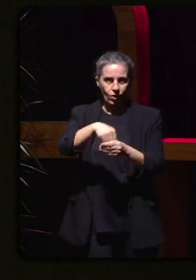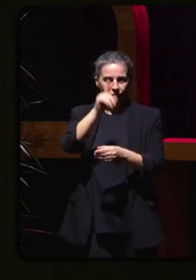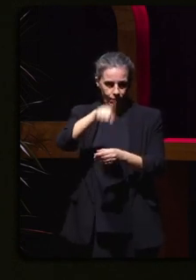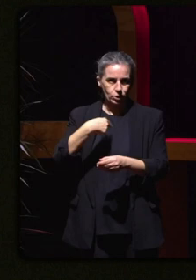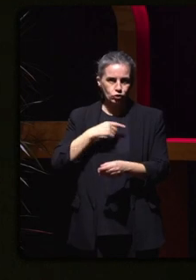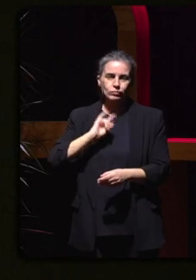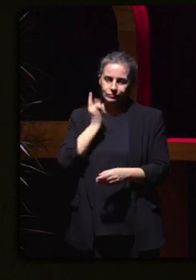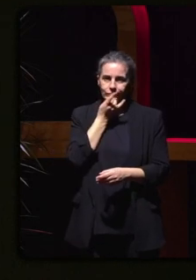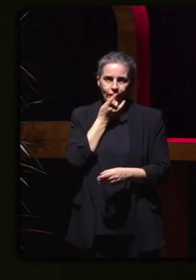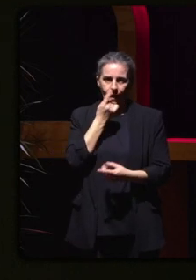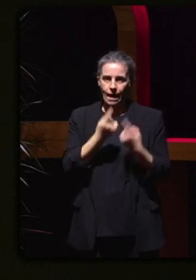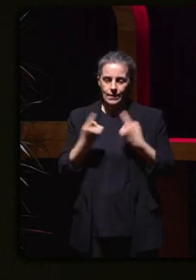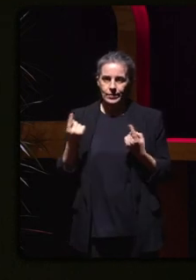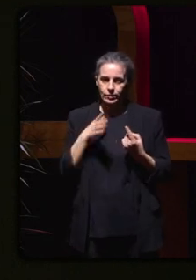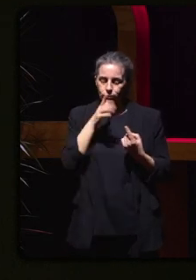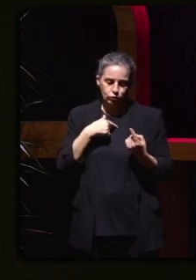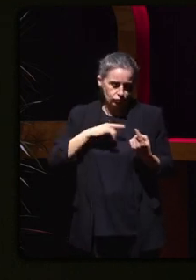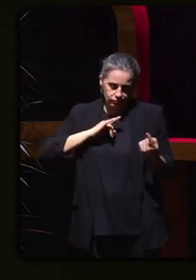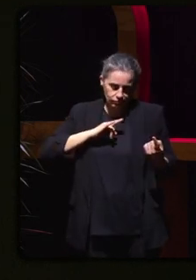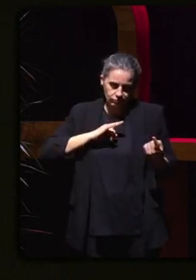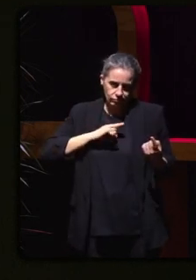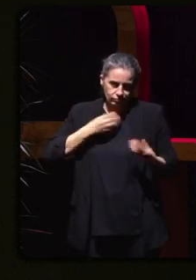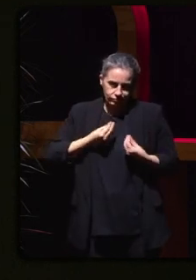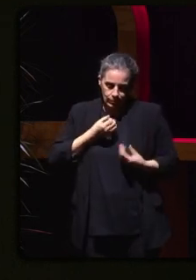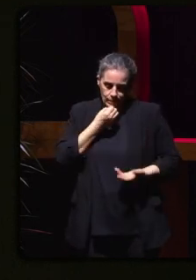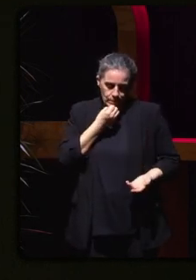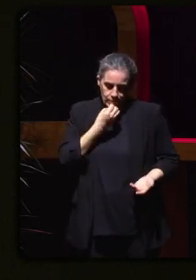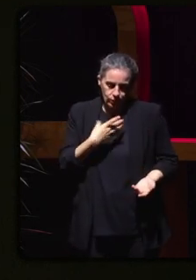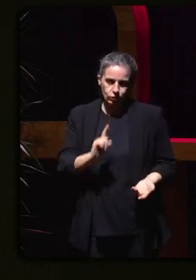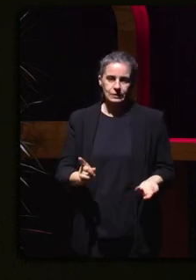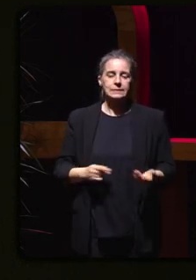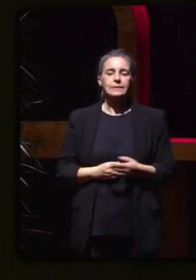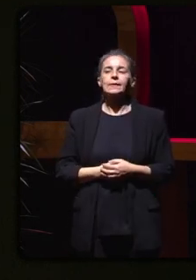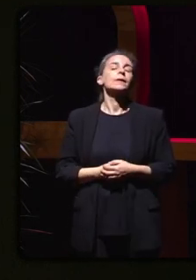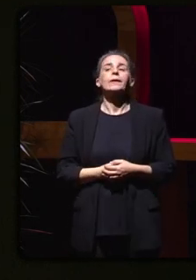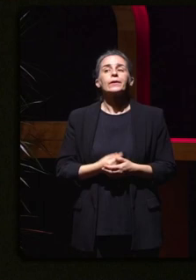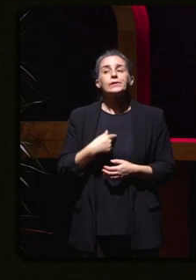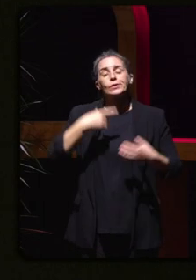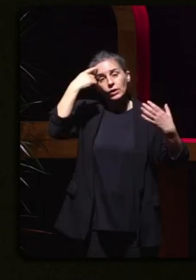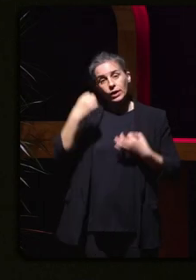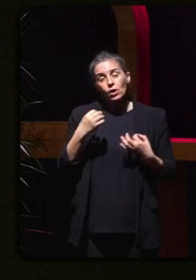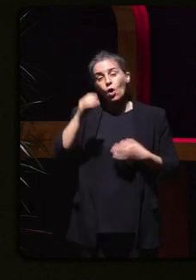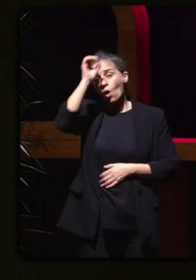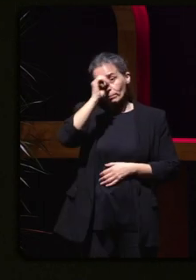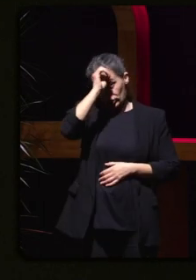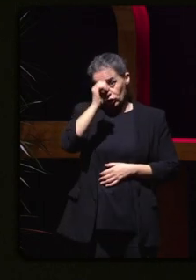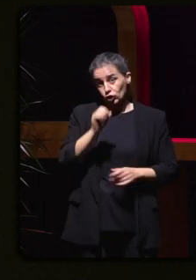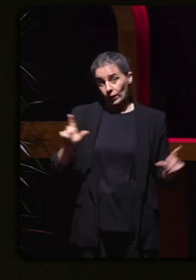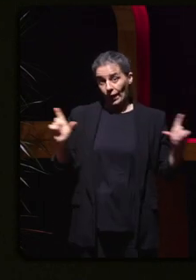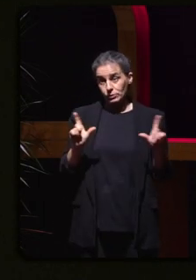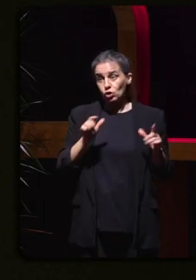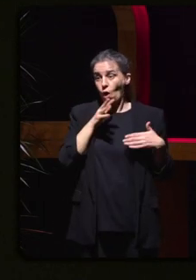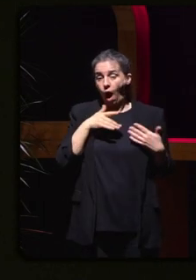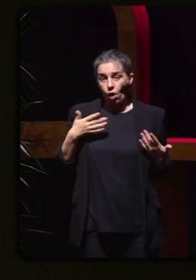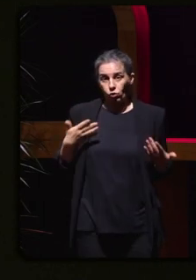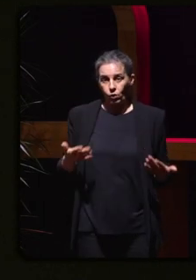muchos de ellos peco creo que la opinión de televisión actual